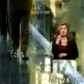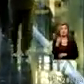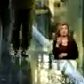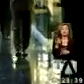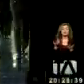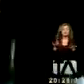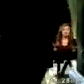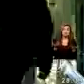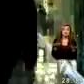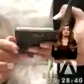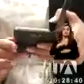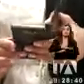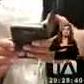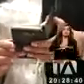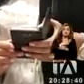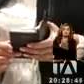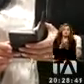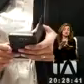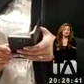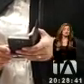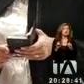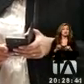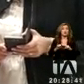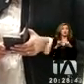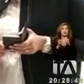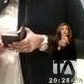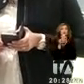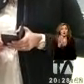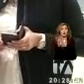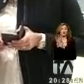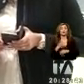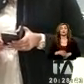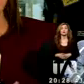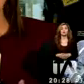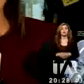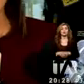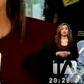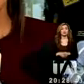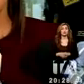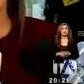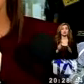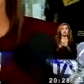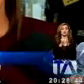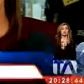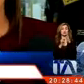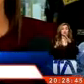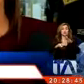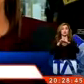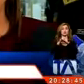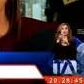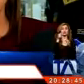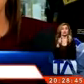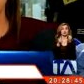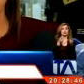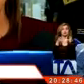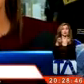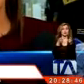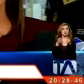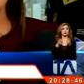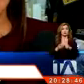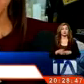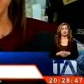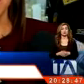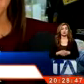opción planteada por los taxistas para la creación de esta plataforma. La Agencia Nacional de Tránsito, que es la reguladora del sector,